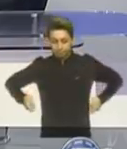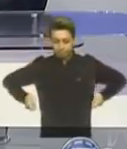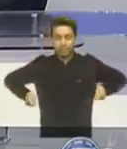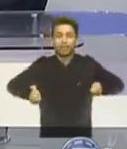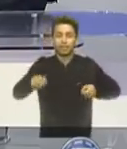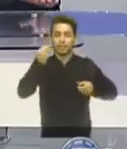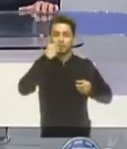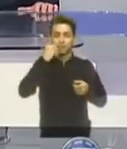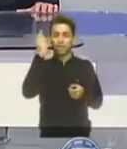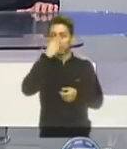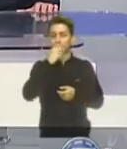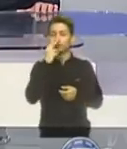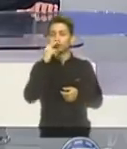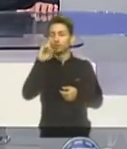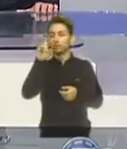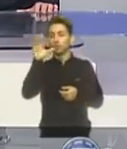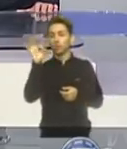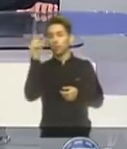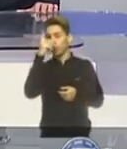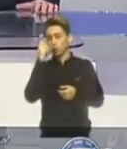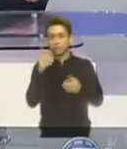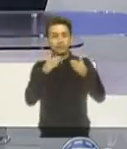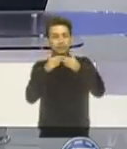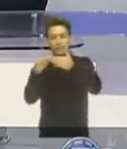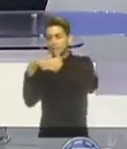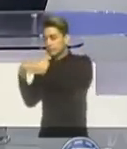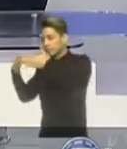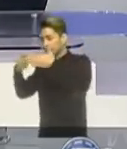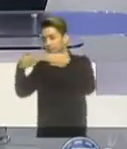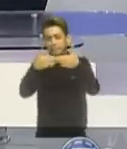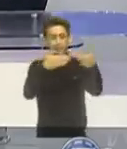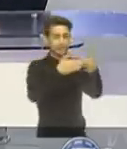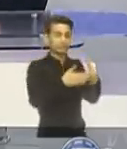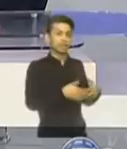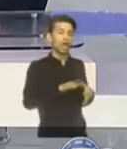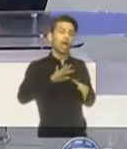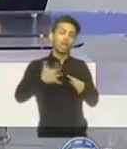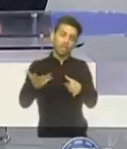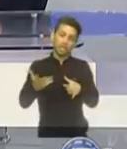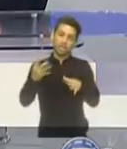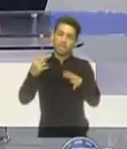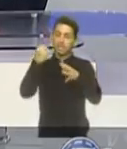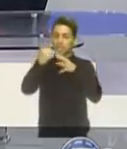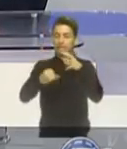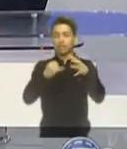cada esquina, en cada una de nuestras poblaciones. Pero ayer a nivel internacional se celebra